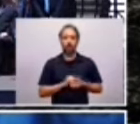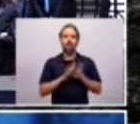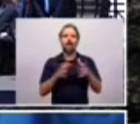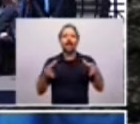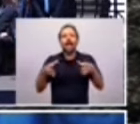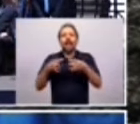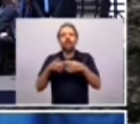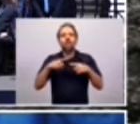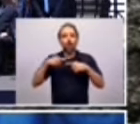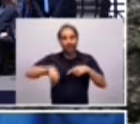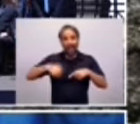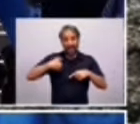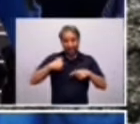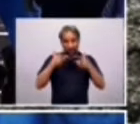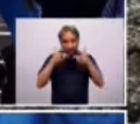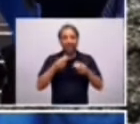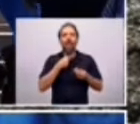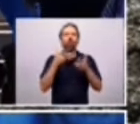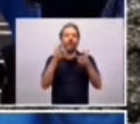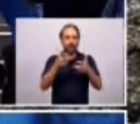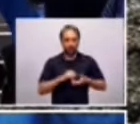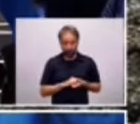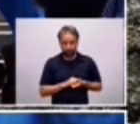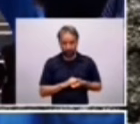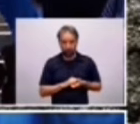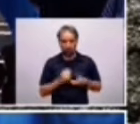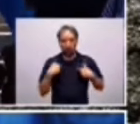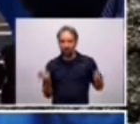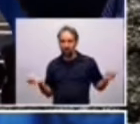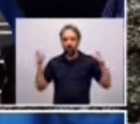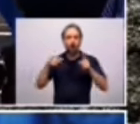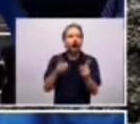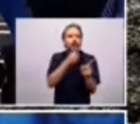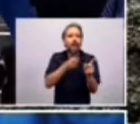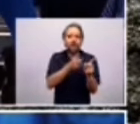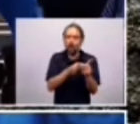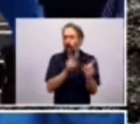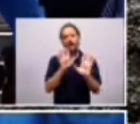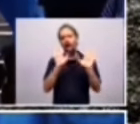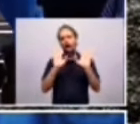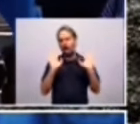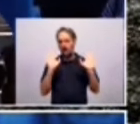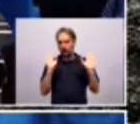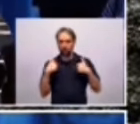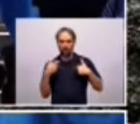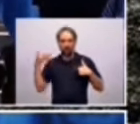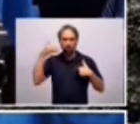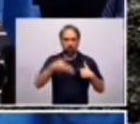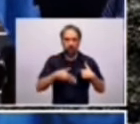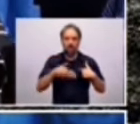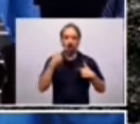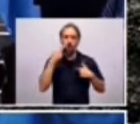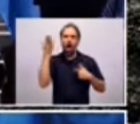más, exacto. Mirá, me guardé. Volver justamente al orden de 1853. De la Constitución de 1853. Ahora, esto, quieren hacer una